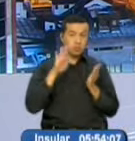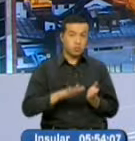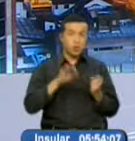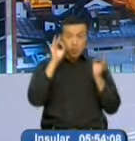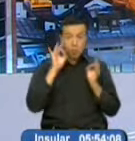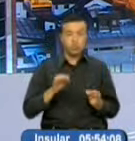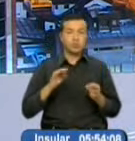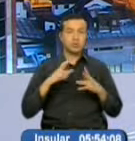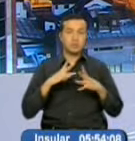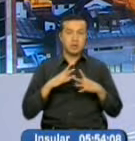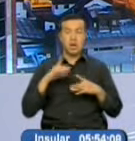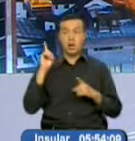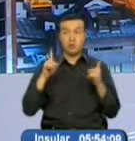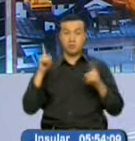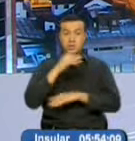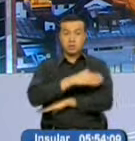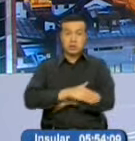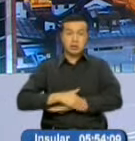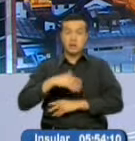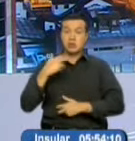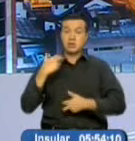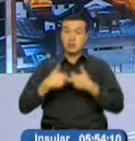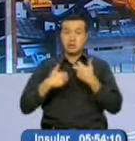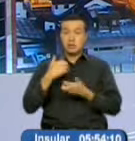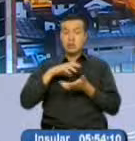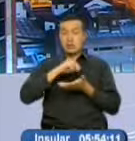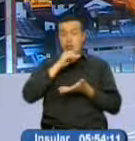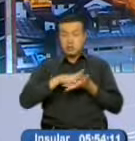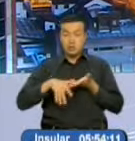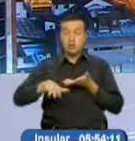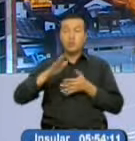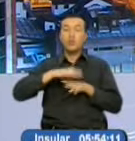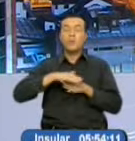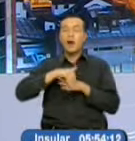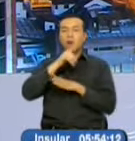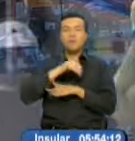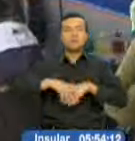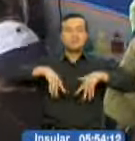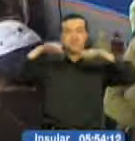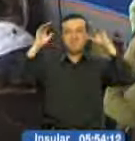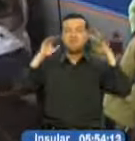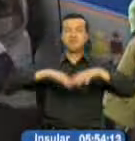feriado. Algunas carreteras presentaron deslizamientos debido a la época invernal.